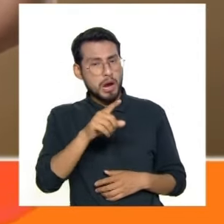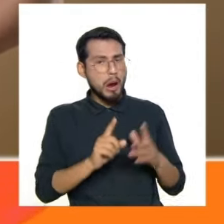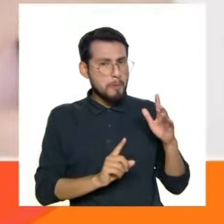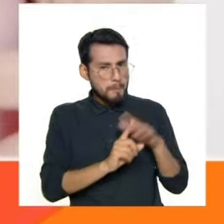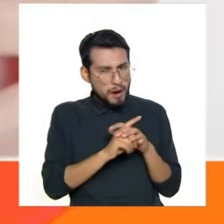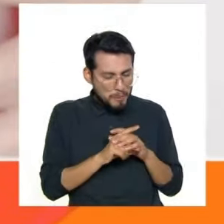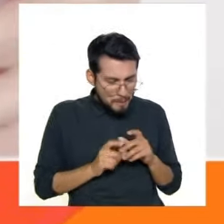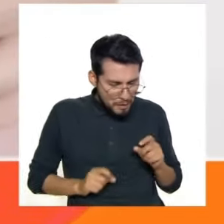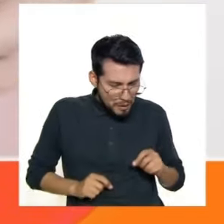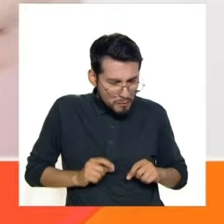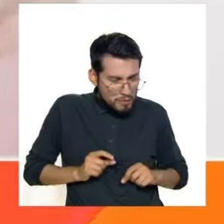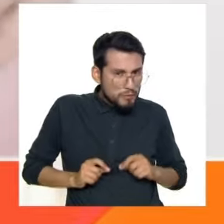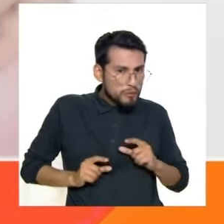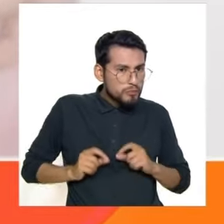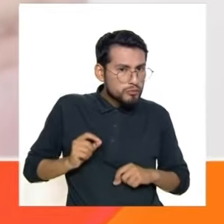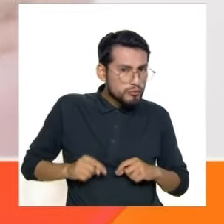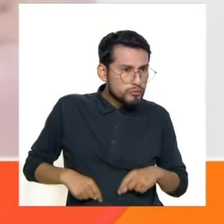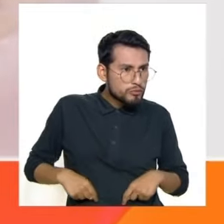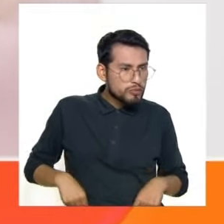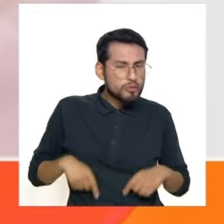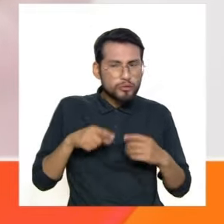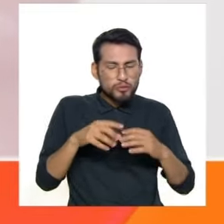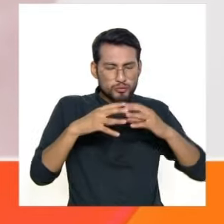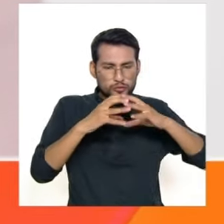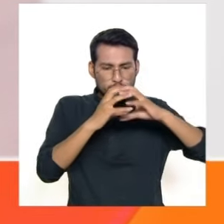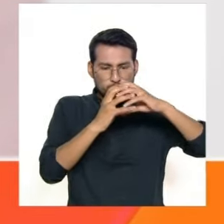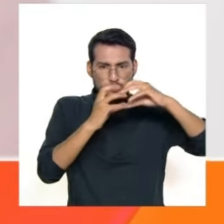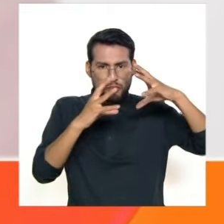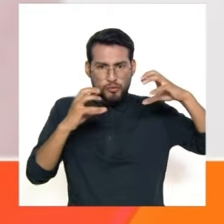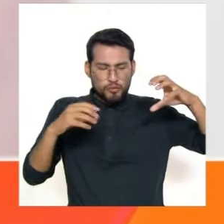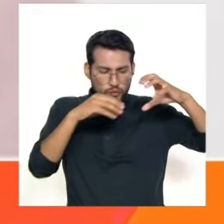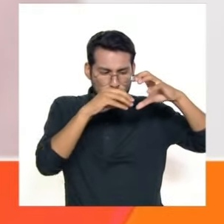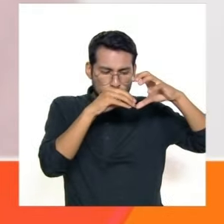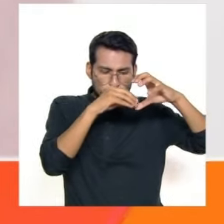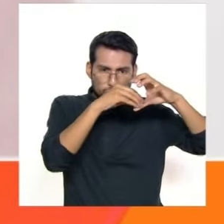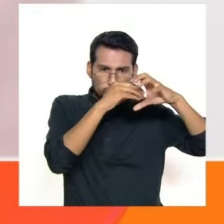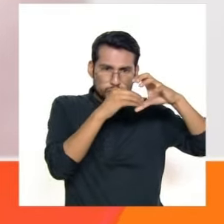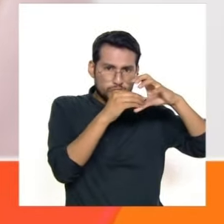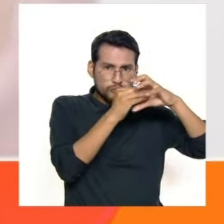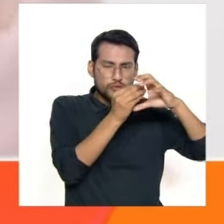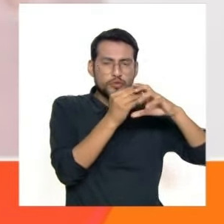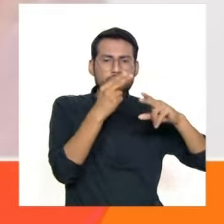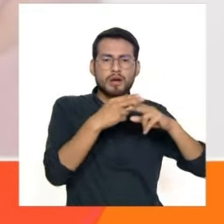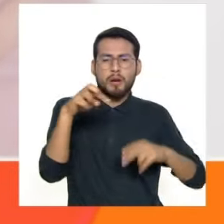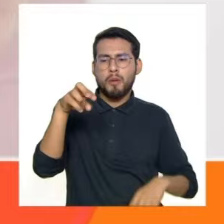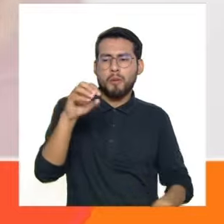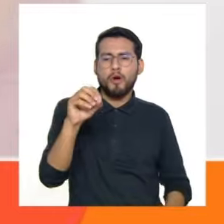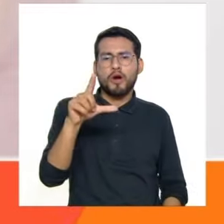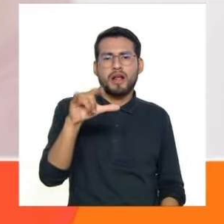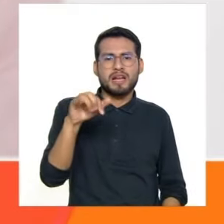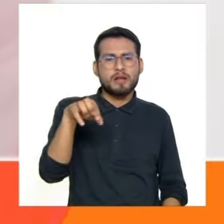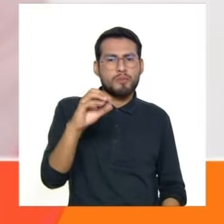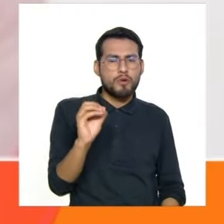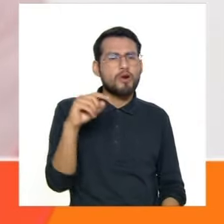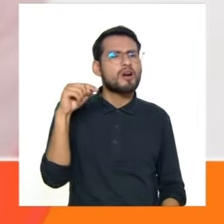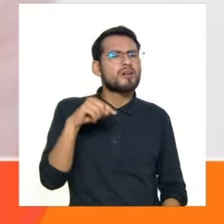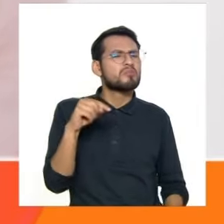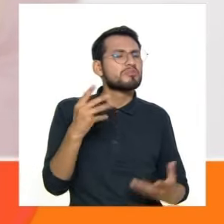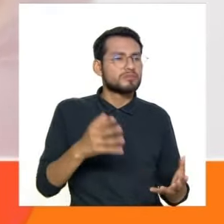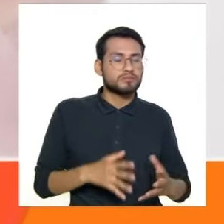formar unas pequeñas form unas pequeñas estructuras en el colon que se llaman pólipos no Y estos